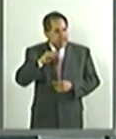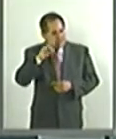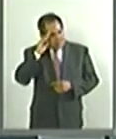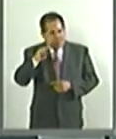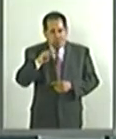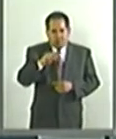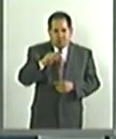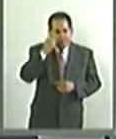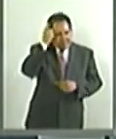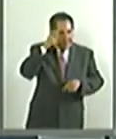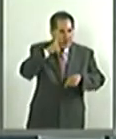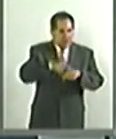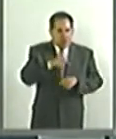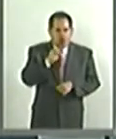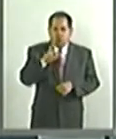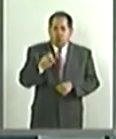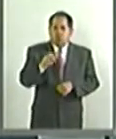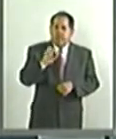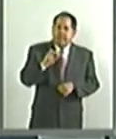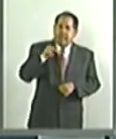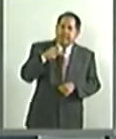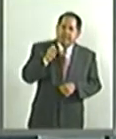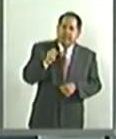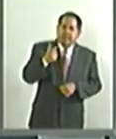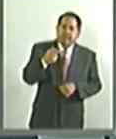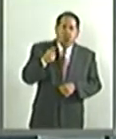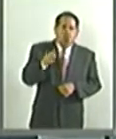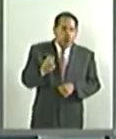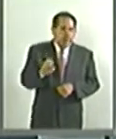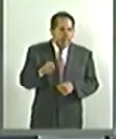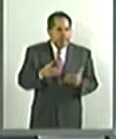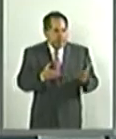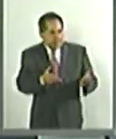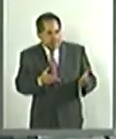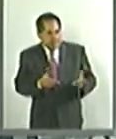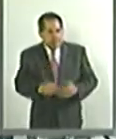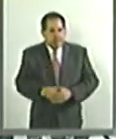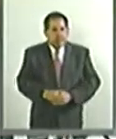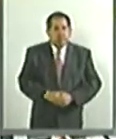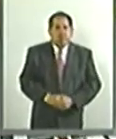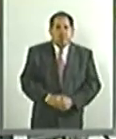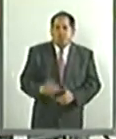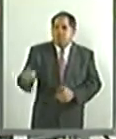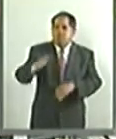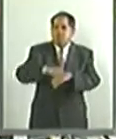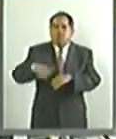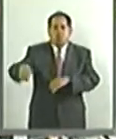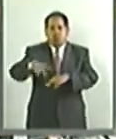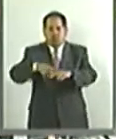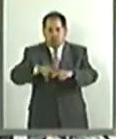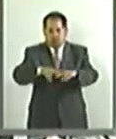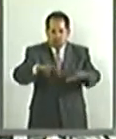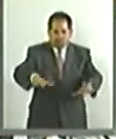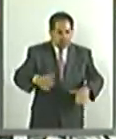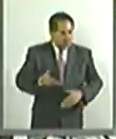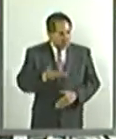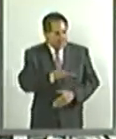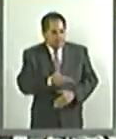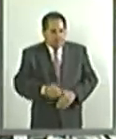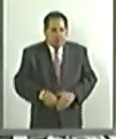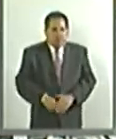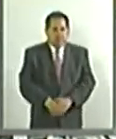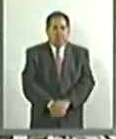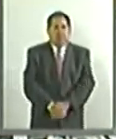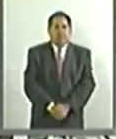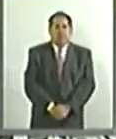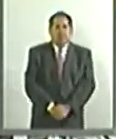rector, al doctor Enrique Graue. Por favor, tomar su lugar. Muchas gracias, señor rector.